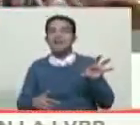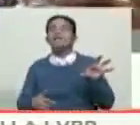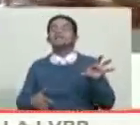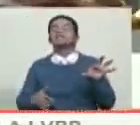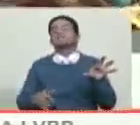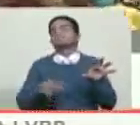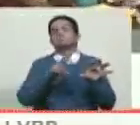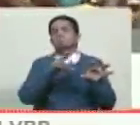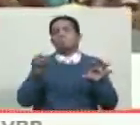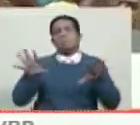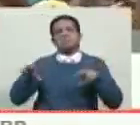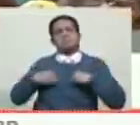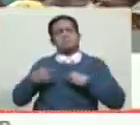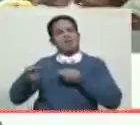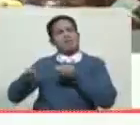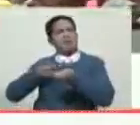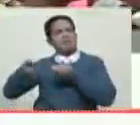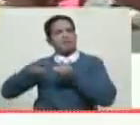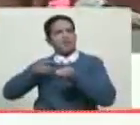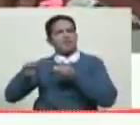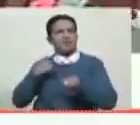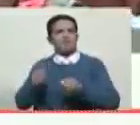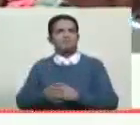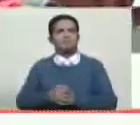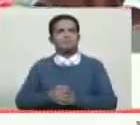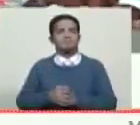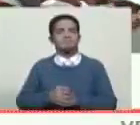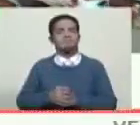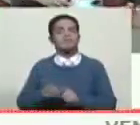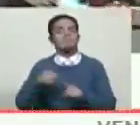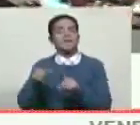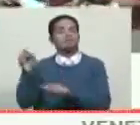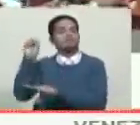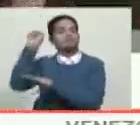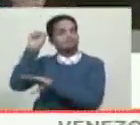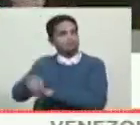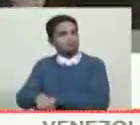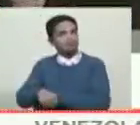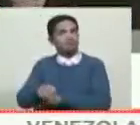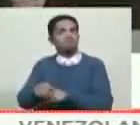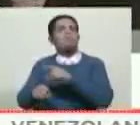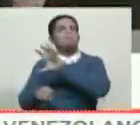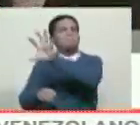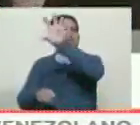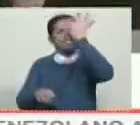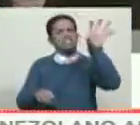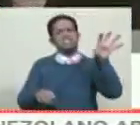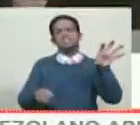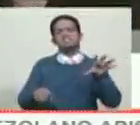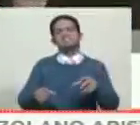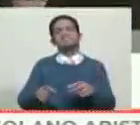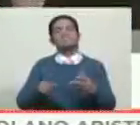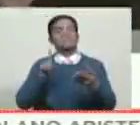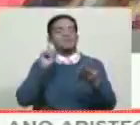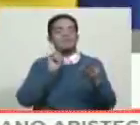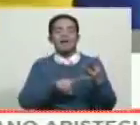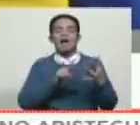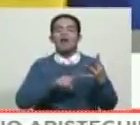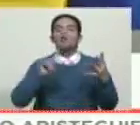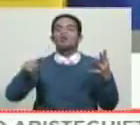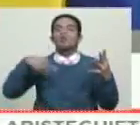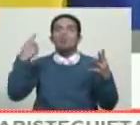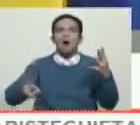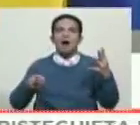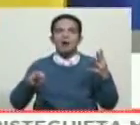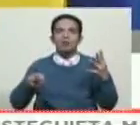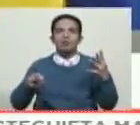lacayos del imperialismo arrastraditos. Pero fueron derrotados por la dignidad del resto de los pueblos. Luego se fueron